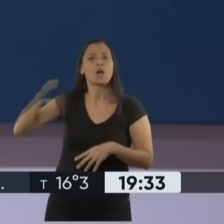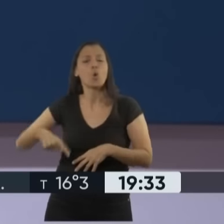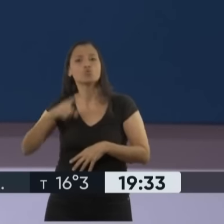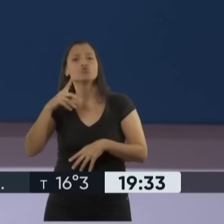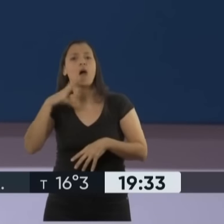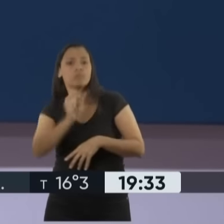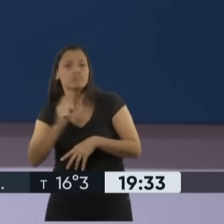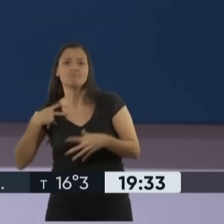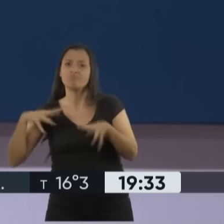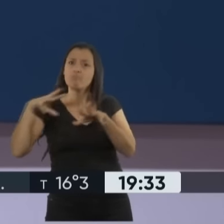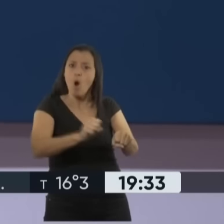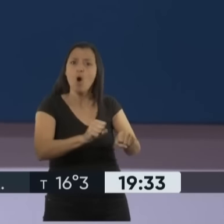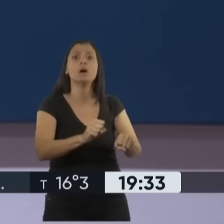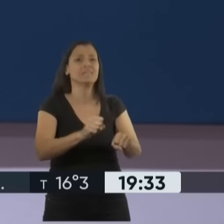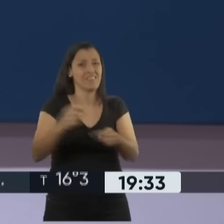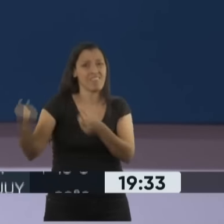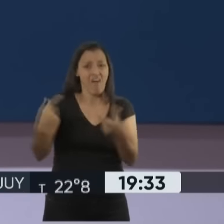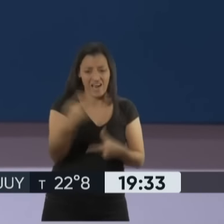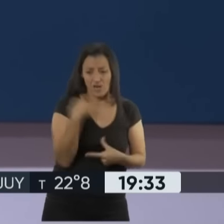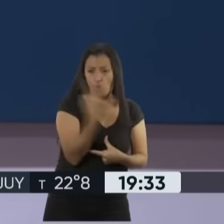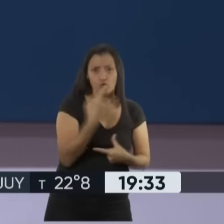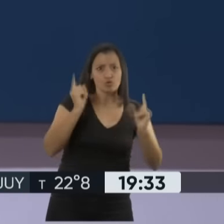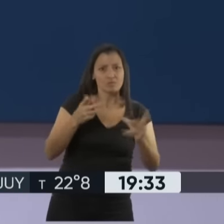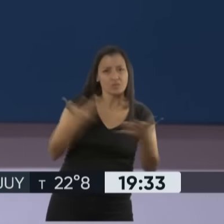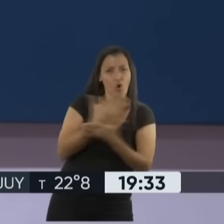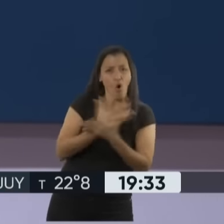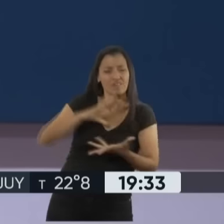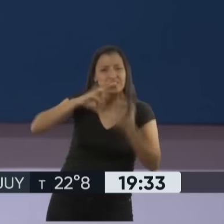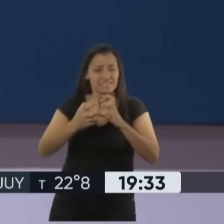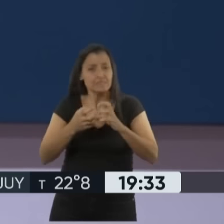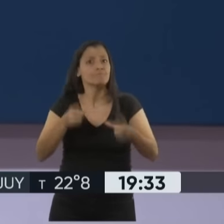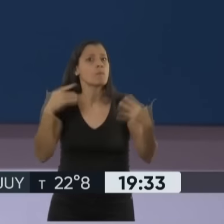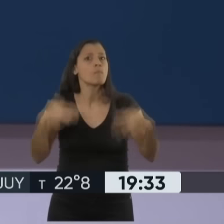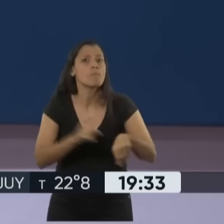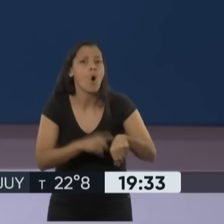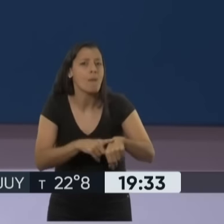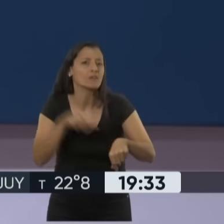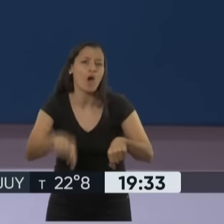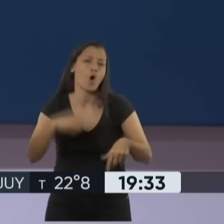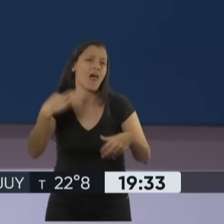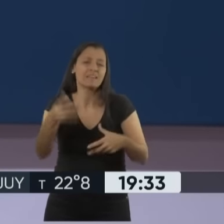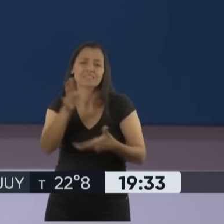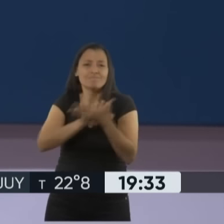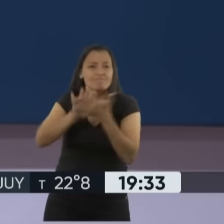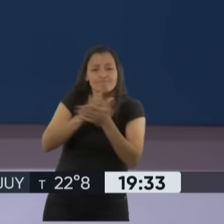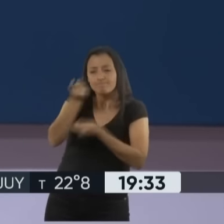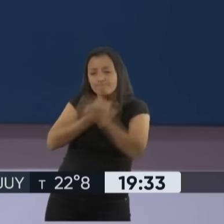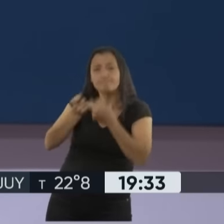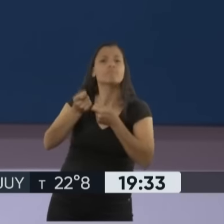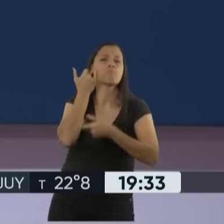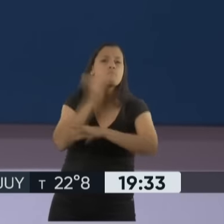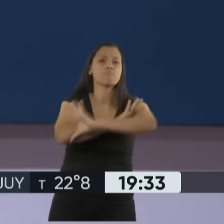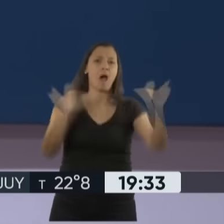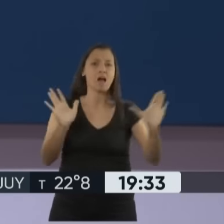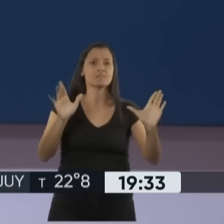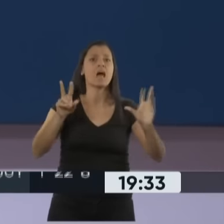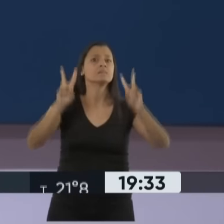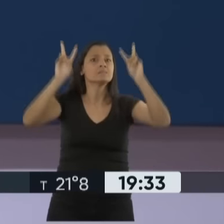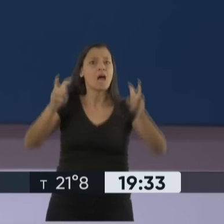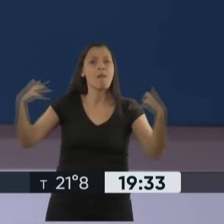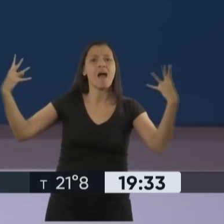impacta de lleno sobre nosotros que es urgente construir escenarios de negociación que le ponga fin a la